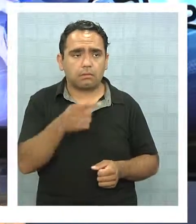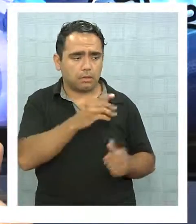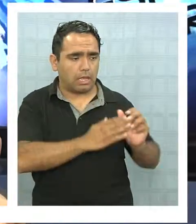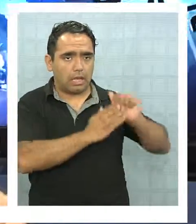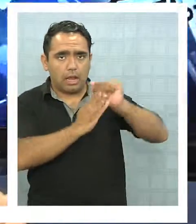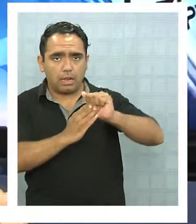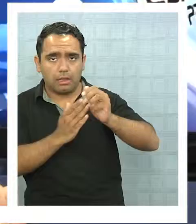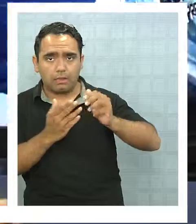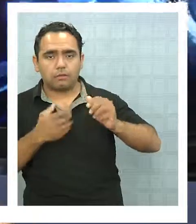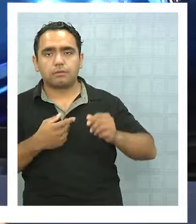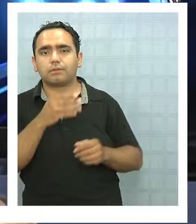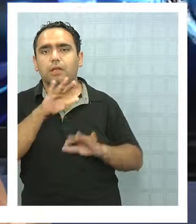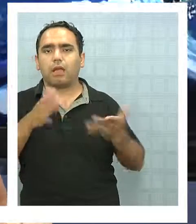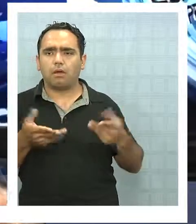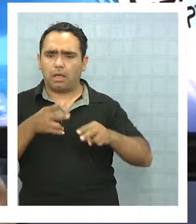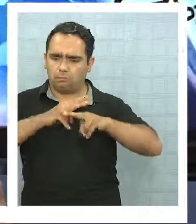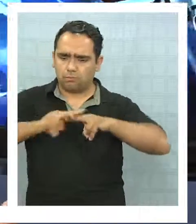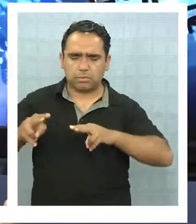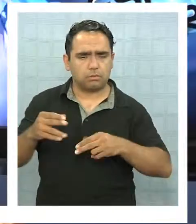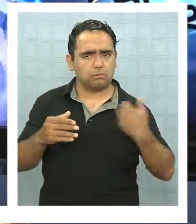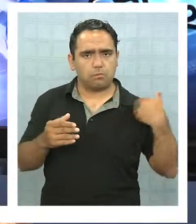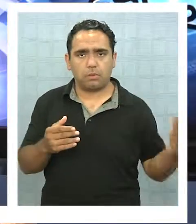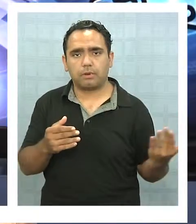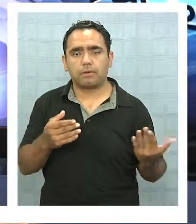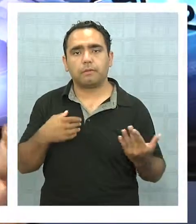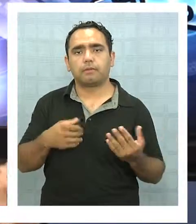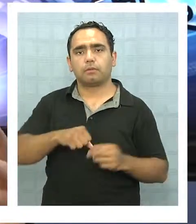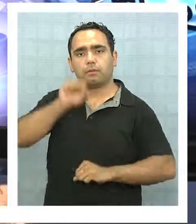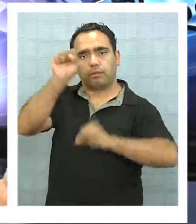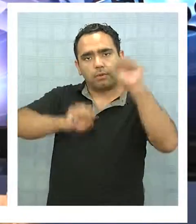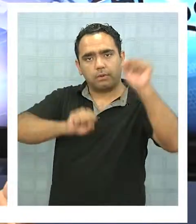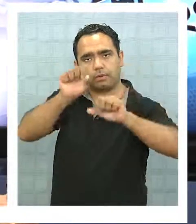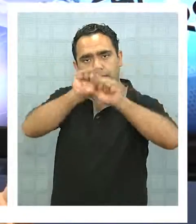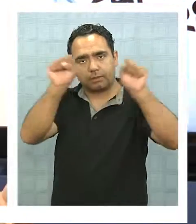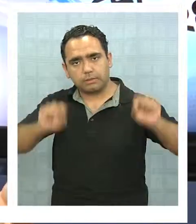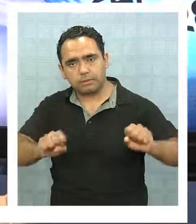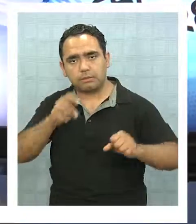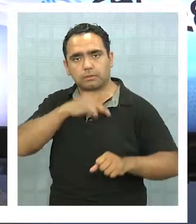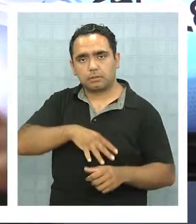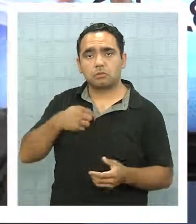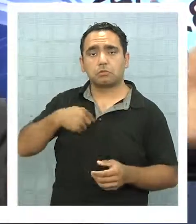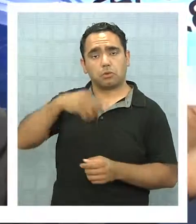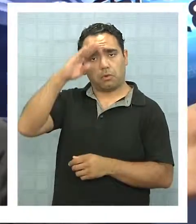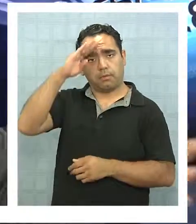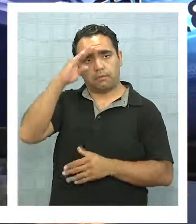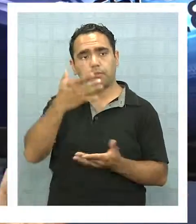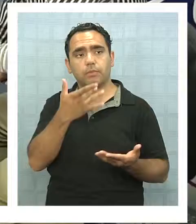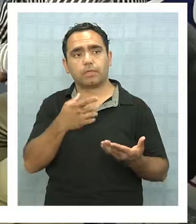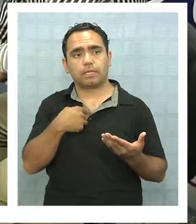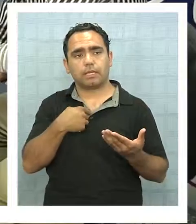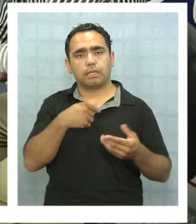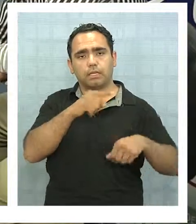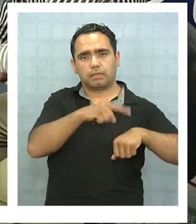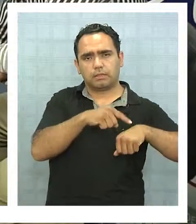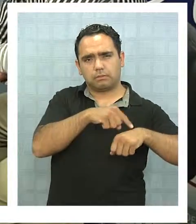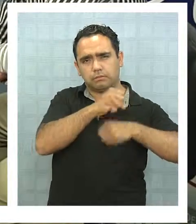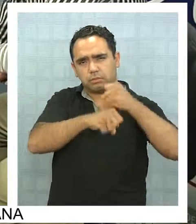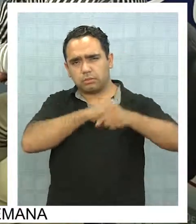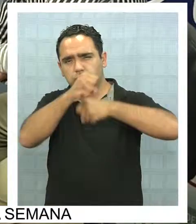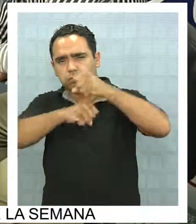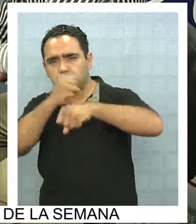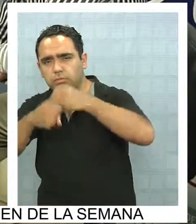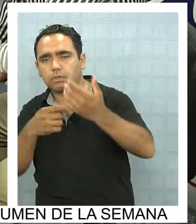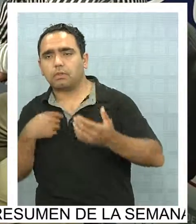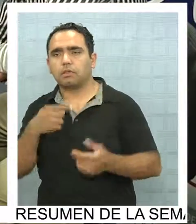las cosas. Entonces, ahora, el sistema político chileno, yo tengo gran confianza en él, porque a lo largo de un siglo, estas oleas han